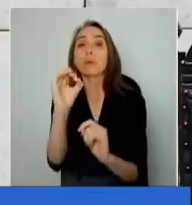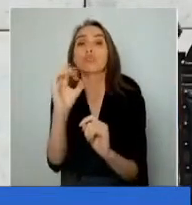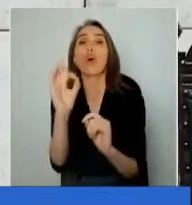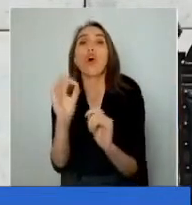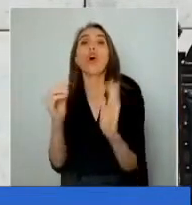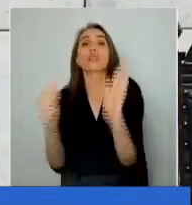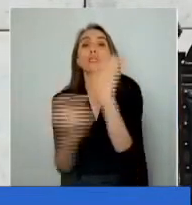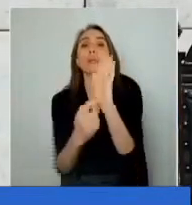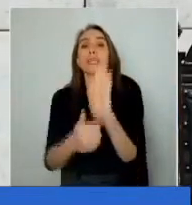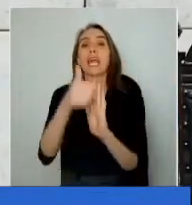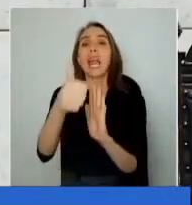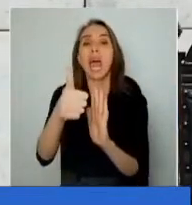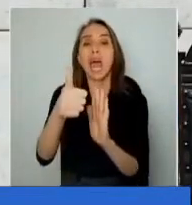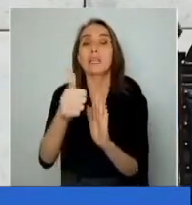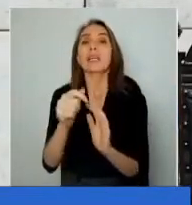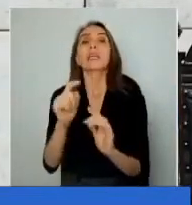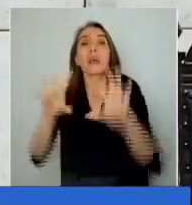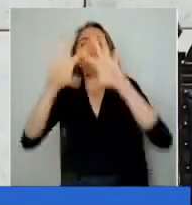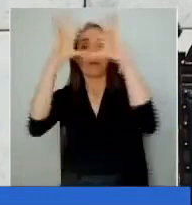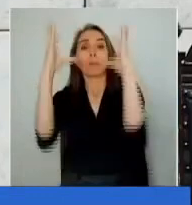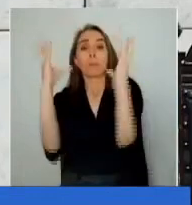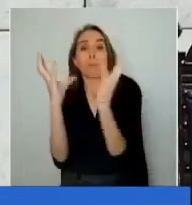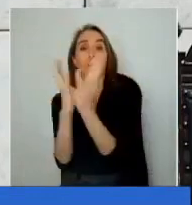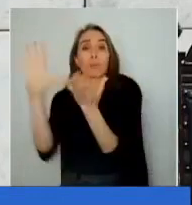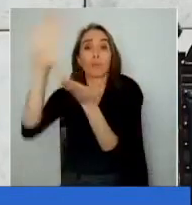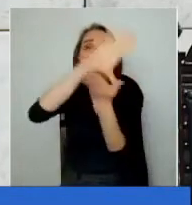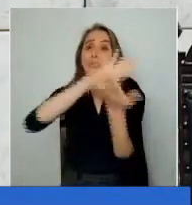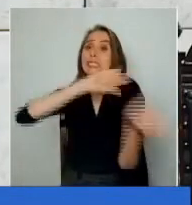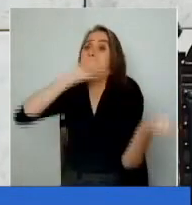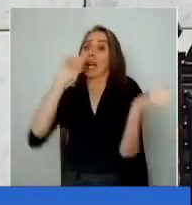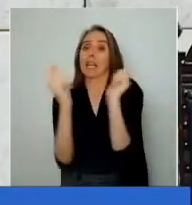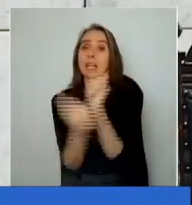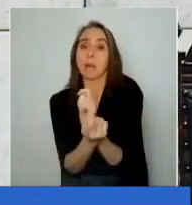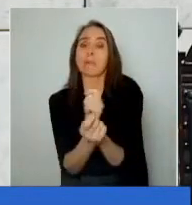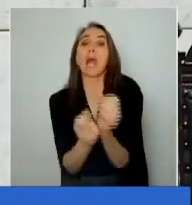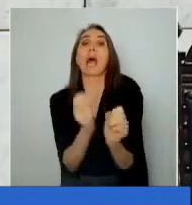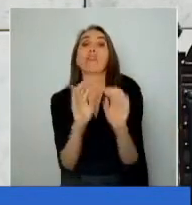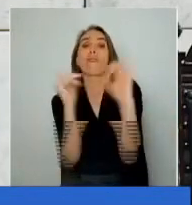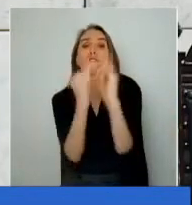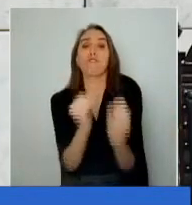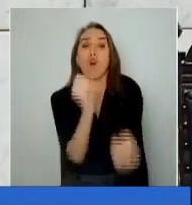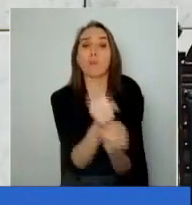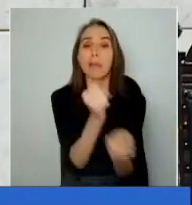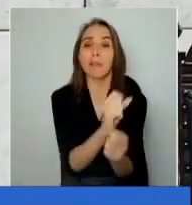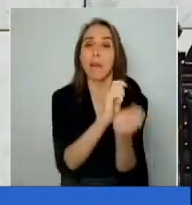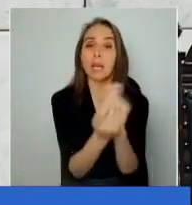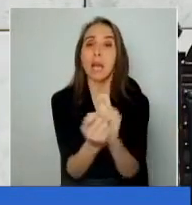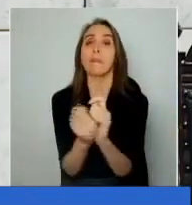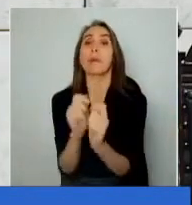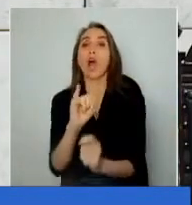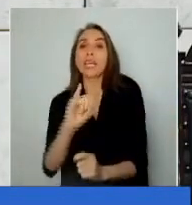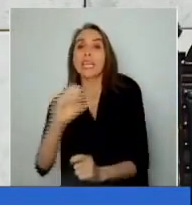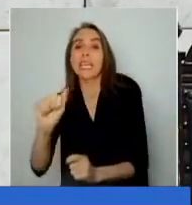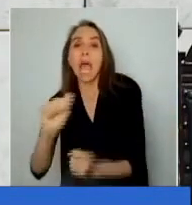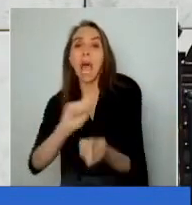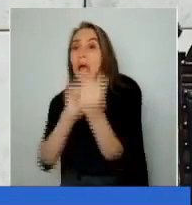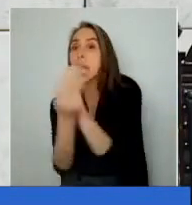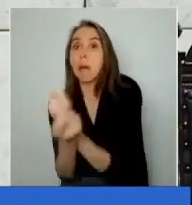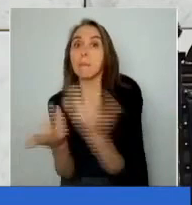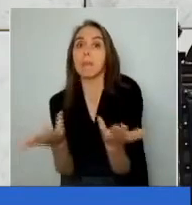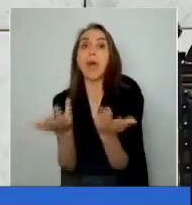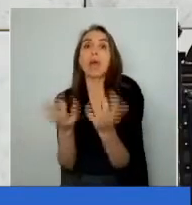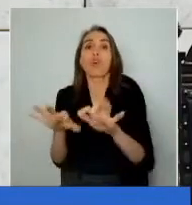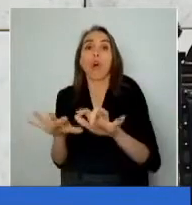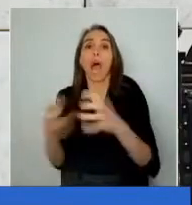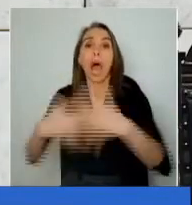transformaciones globales de altísima complejidad en el empleo en la Inteligencia artificial o en la emergencia climática hay que